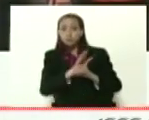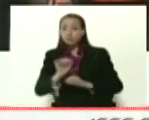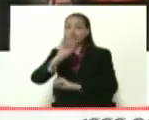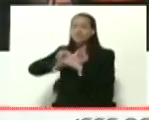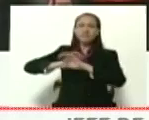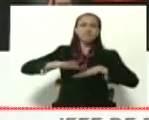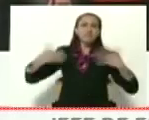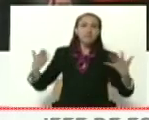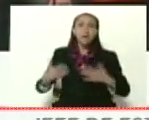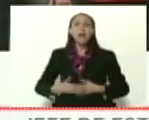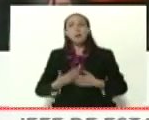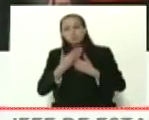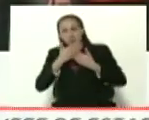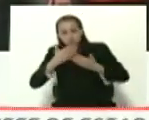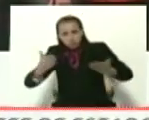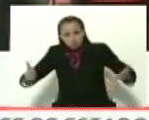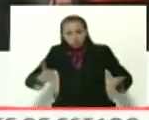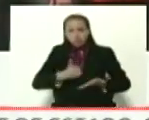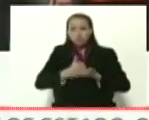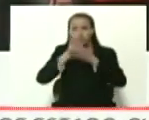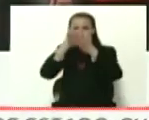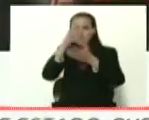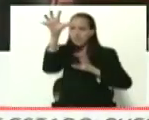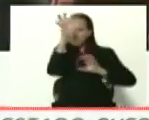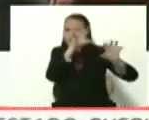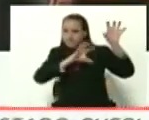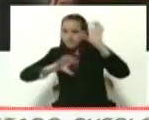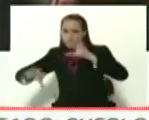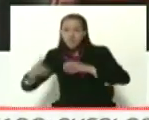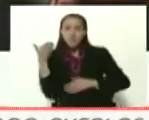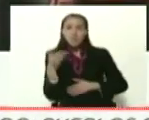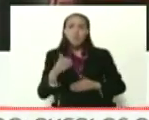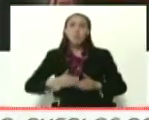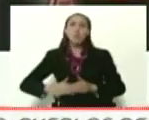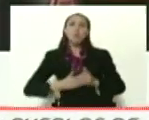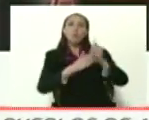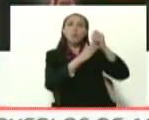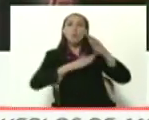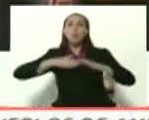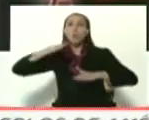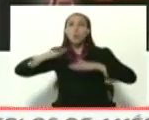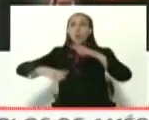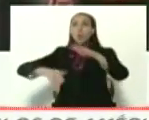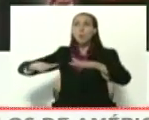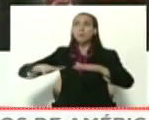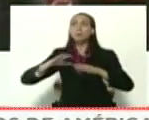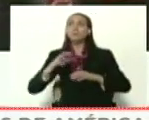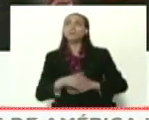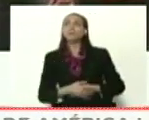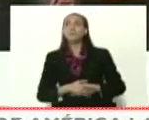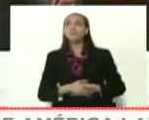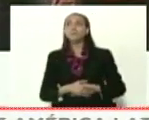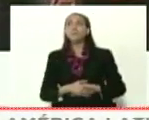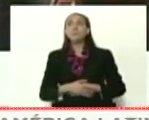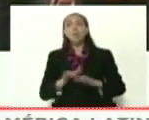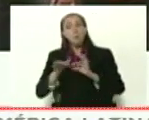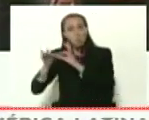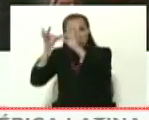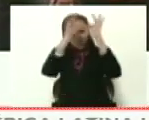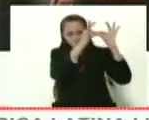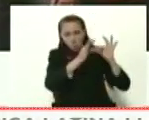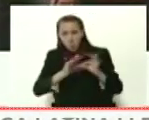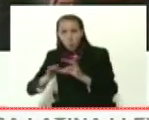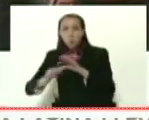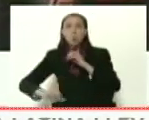la solidaridad. La solidaridad debe guiar los pasos de todos los pueblos del mundo para juntos